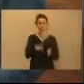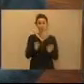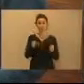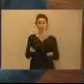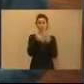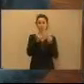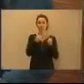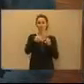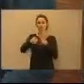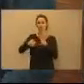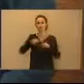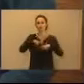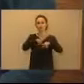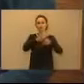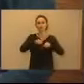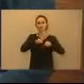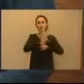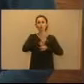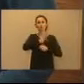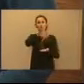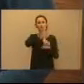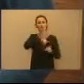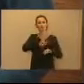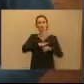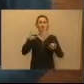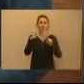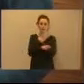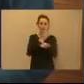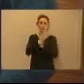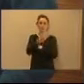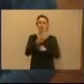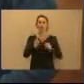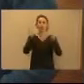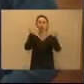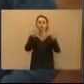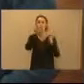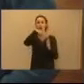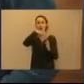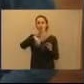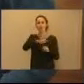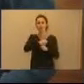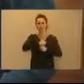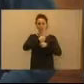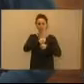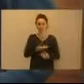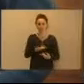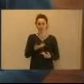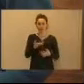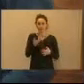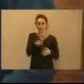o líneas de investigación tiene su consejería encaminadas para prevenir los daños en las pumaradas asturianas de la comarca de la Sidra que los